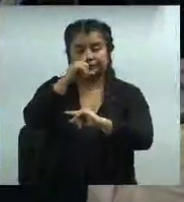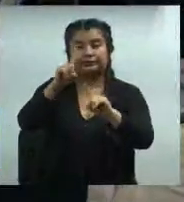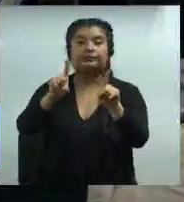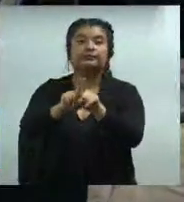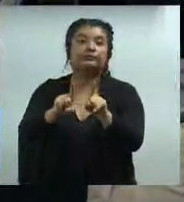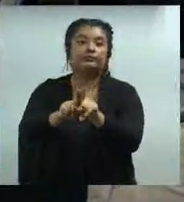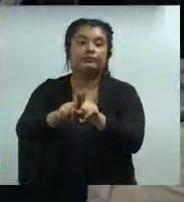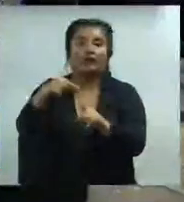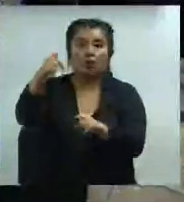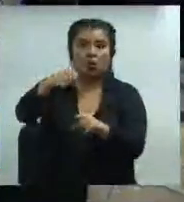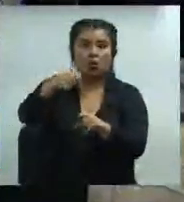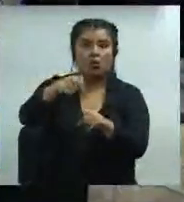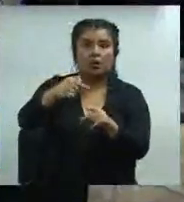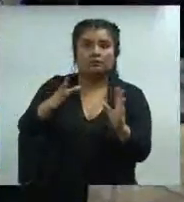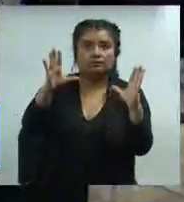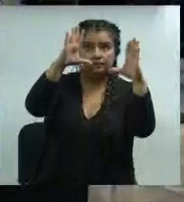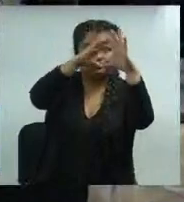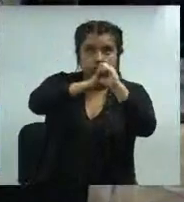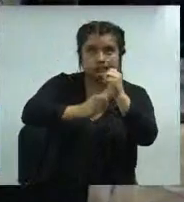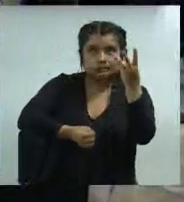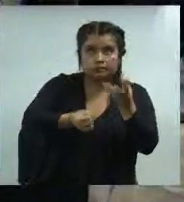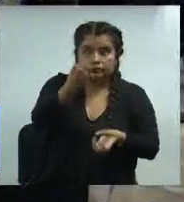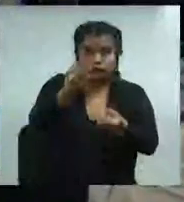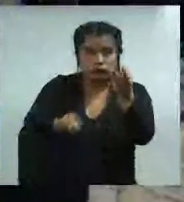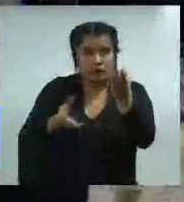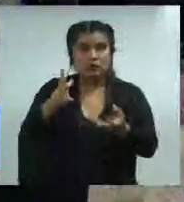hoy apagar los incendios forestales que tenemos.